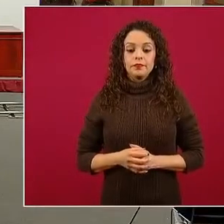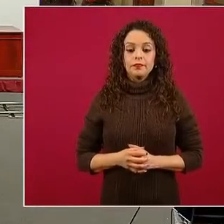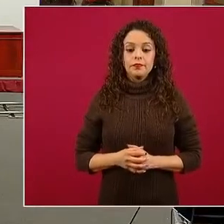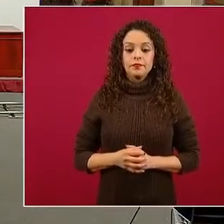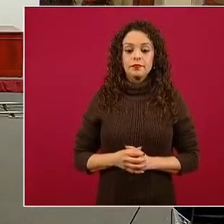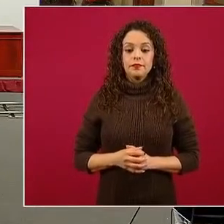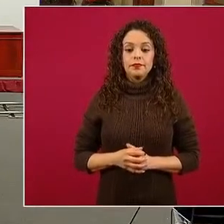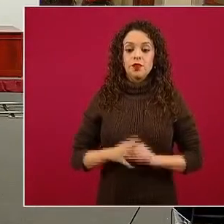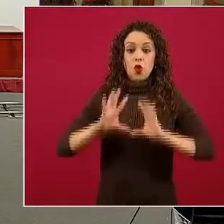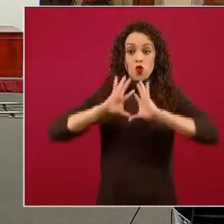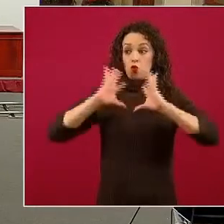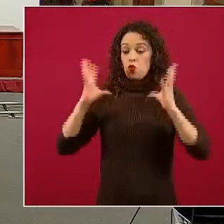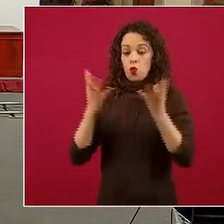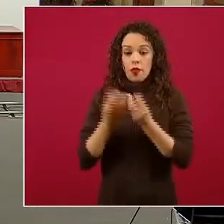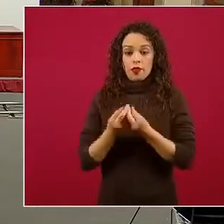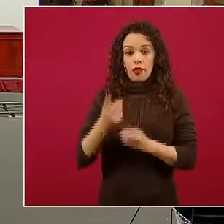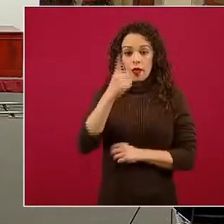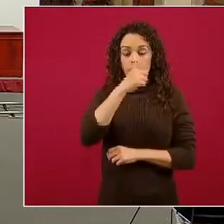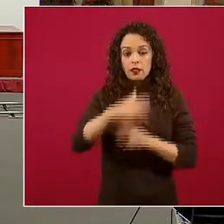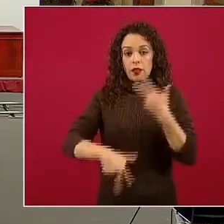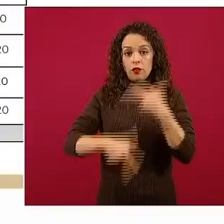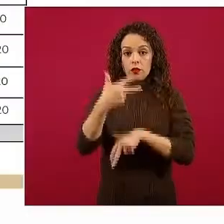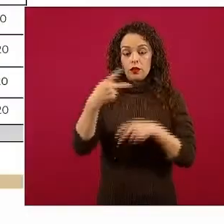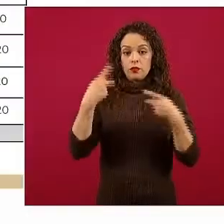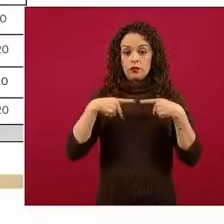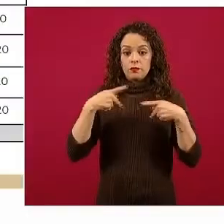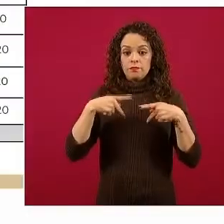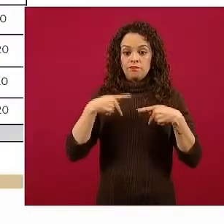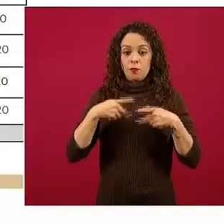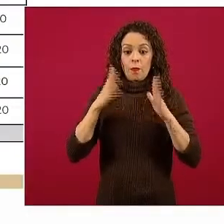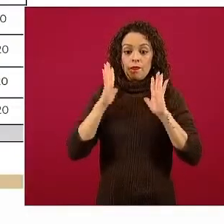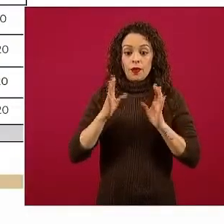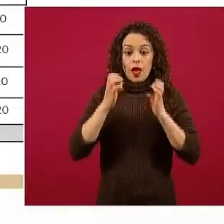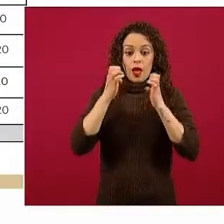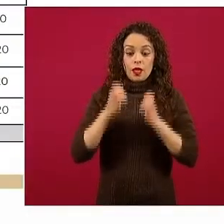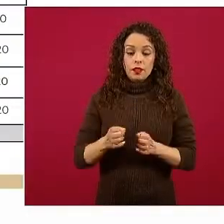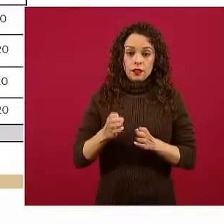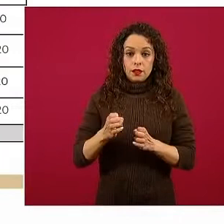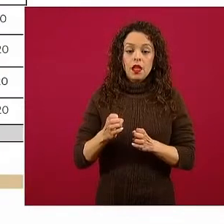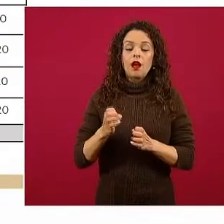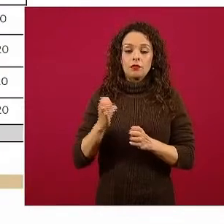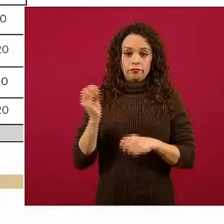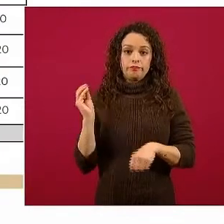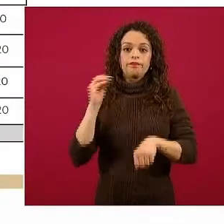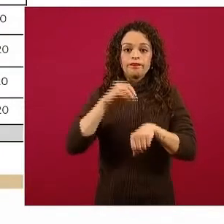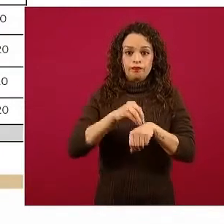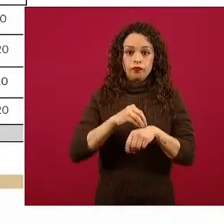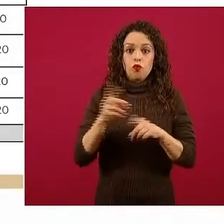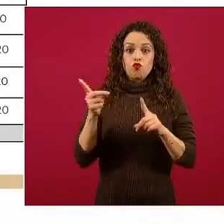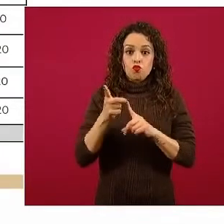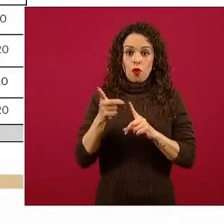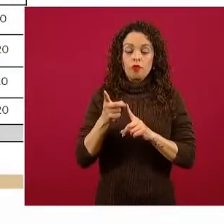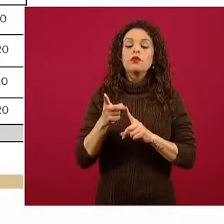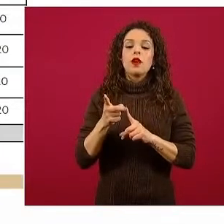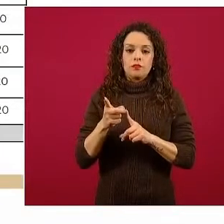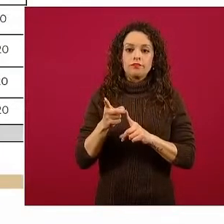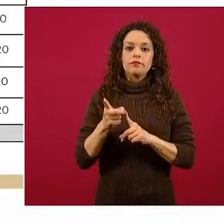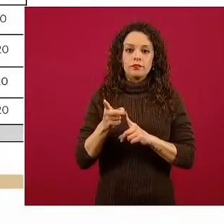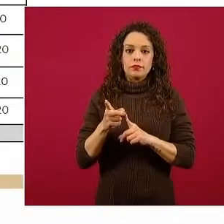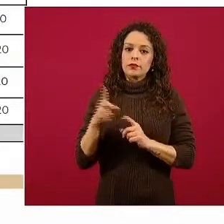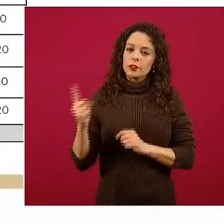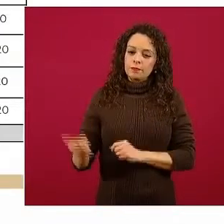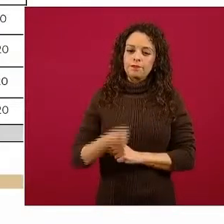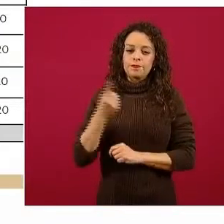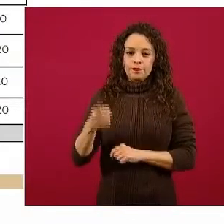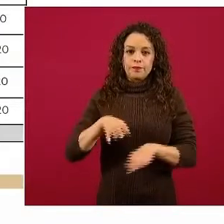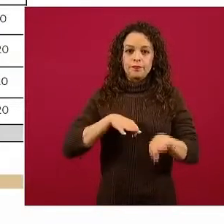En total son 113 profesionales de la salud que ya están asignados en un trabajo continuo que